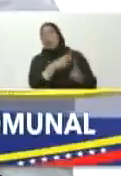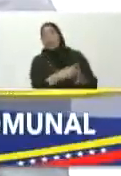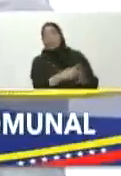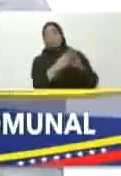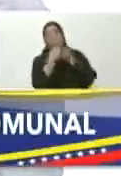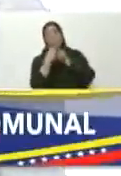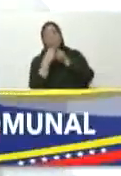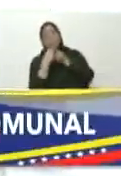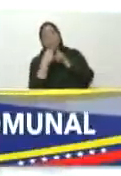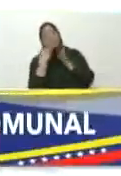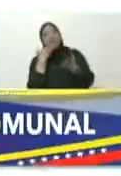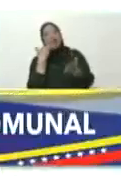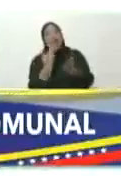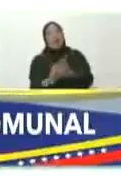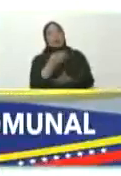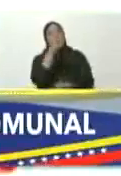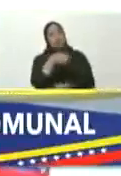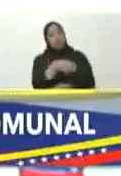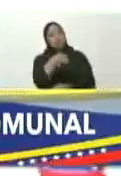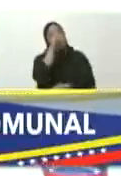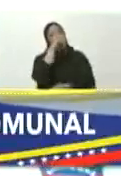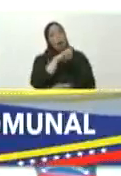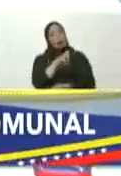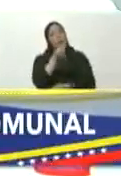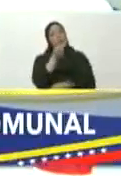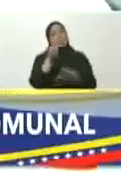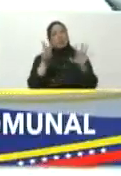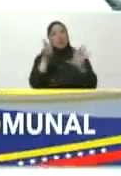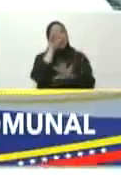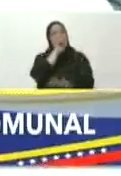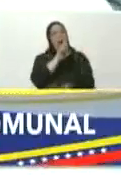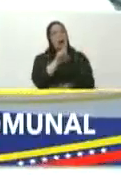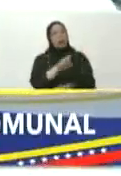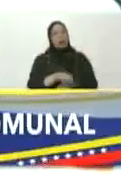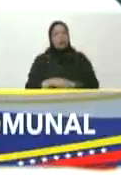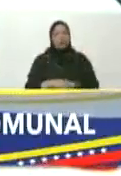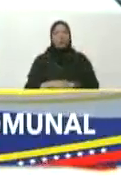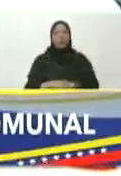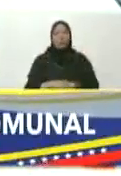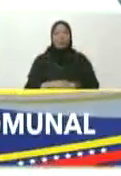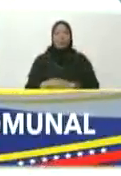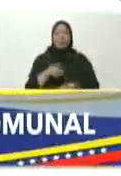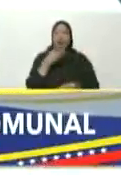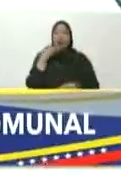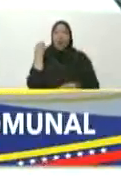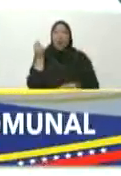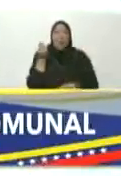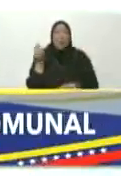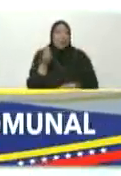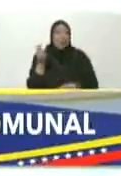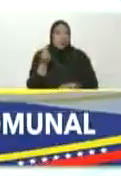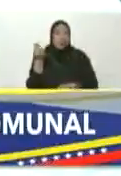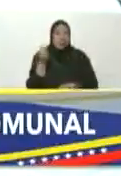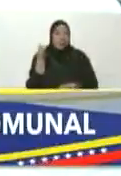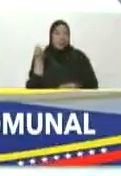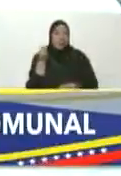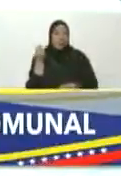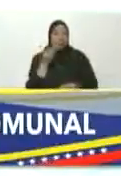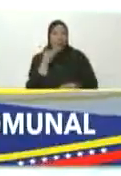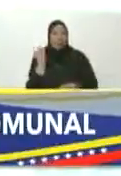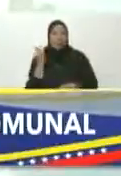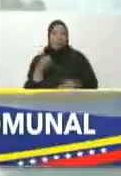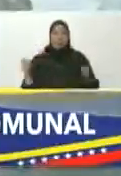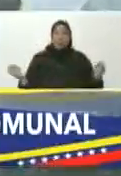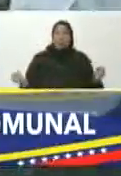clarita, Cárdenas, que Dios te bendiga. ¿Qué edad tienes tú? 27 años, comandante. 27, una muchachita. Bueno, ustedes sigan con ese espíritu